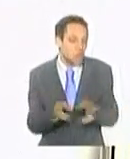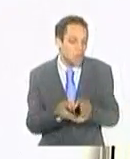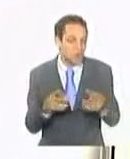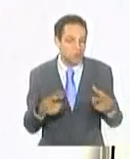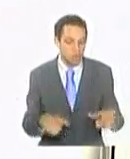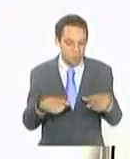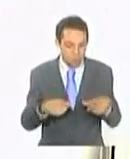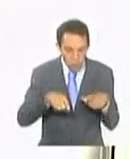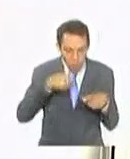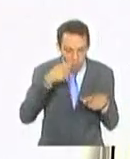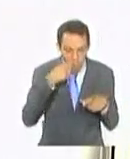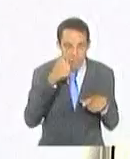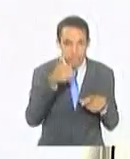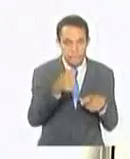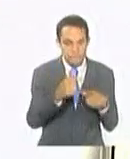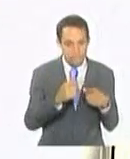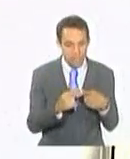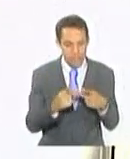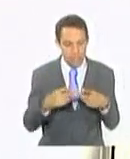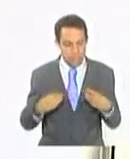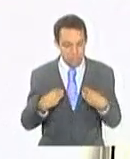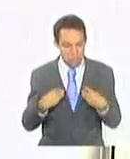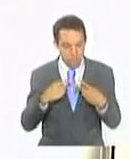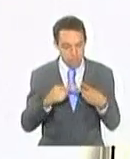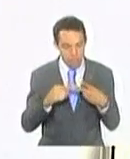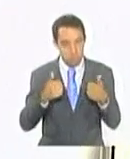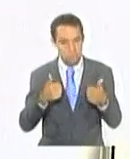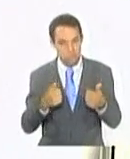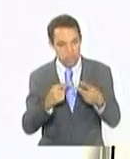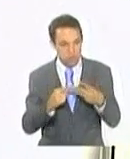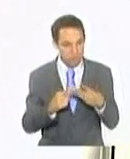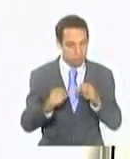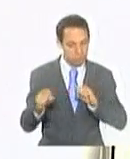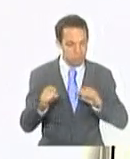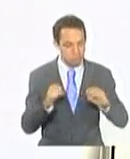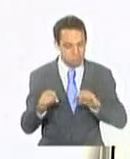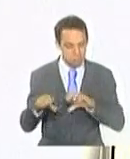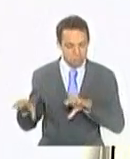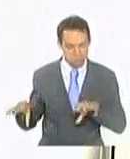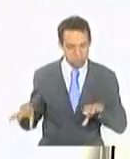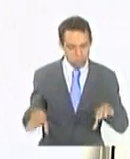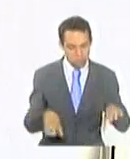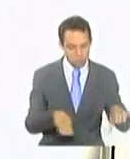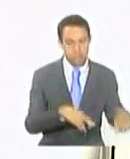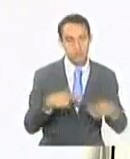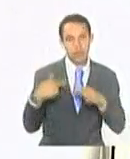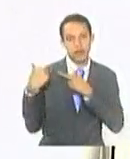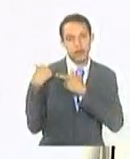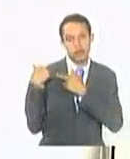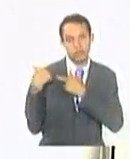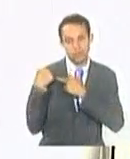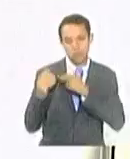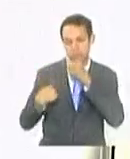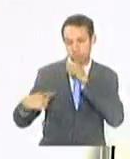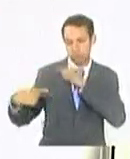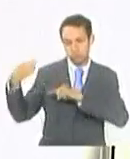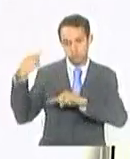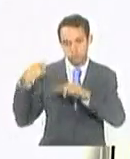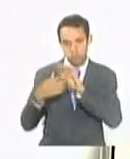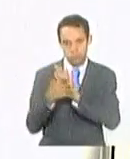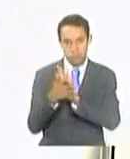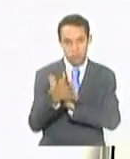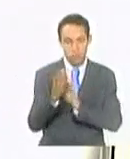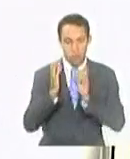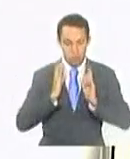alimentación de cambio de vida en fin que podemos asumir todos con responsabilidad hacia